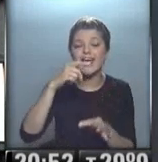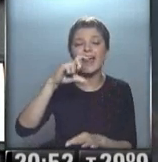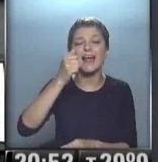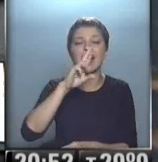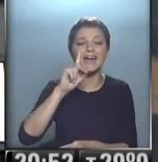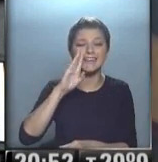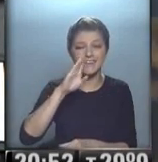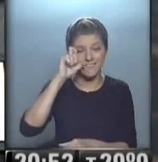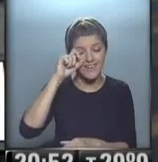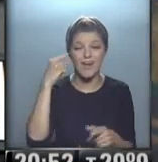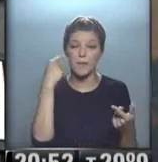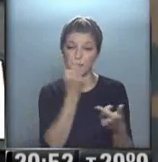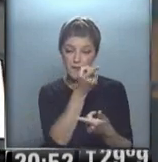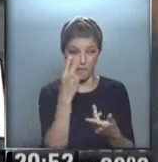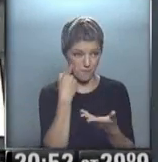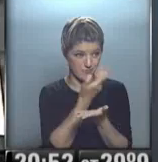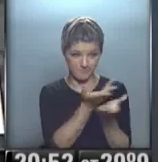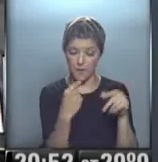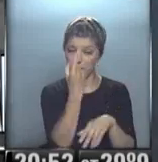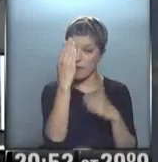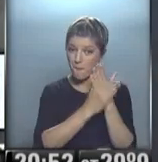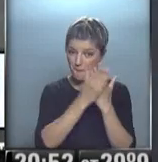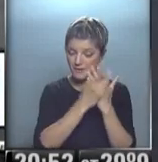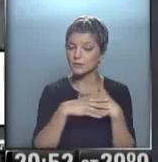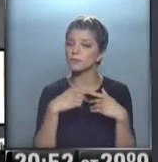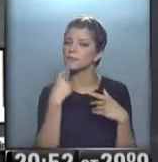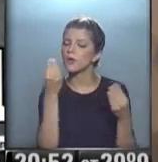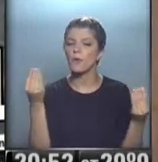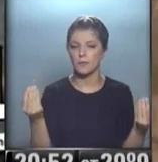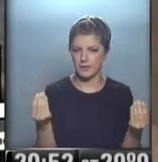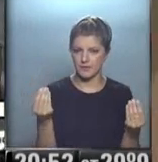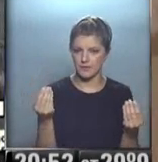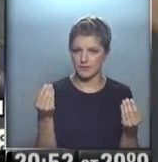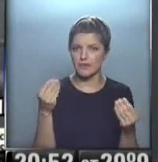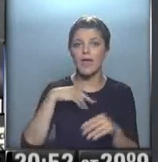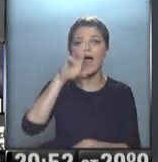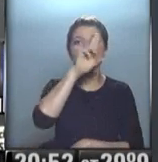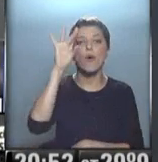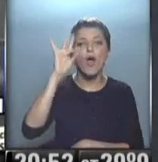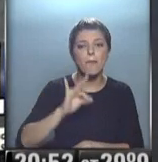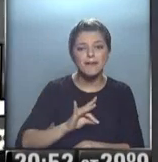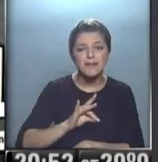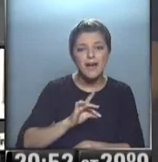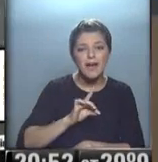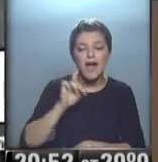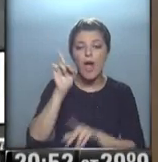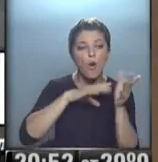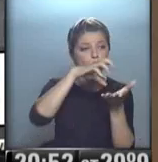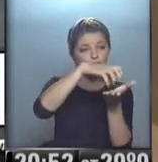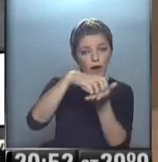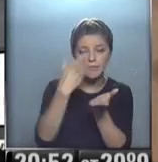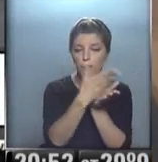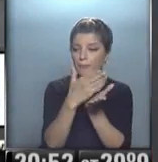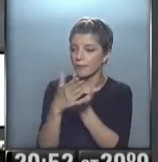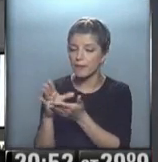primer ministro Ralph González. Él dijo que hay que expulsar a la República Dominicana de algunos organismos